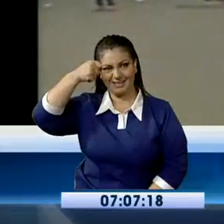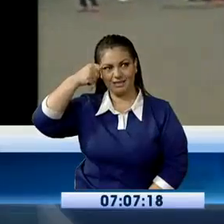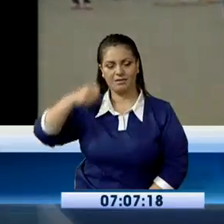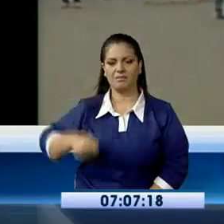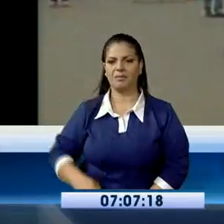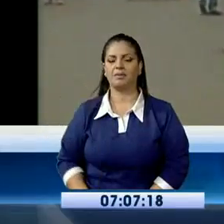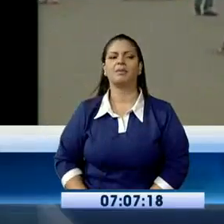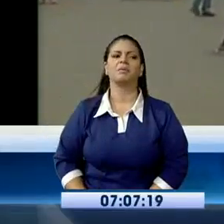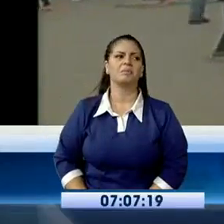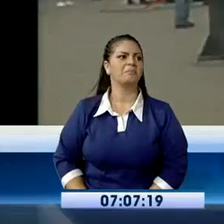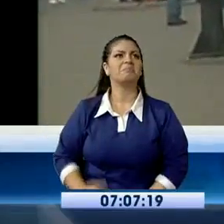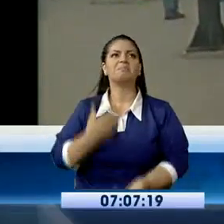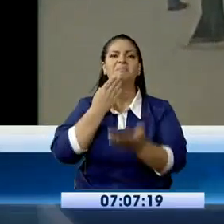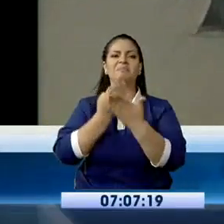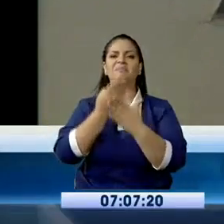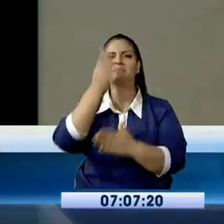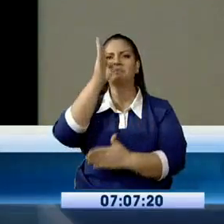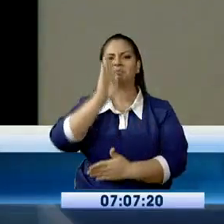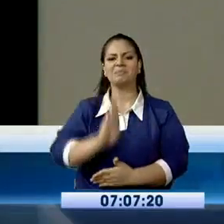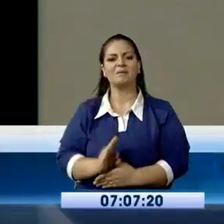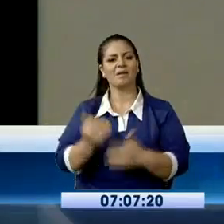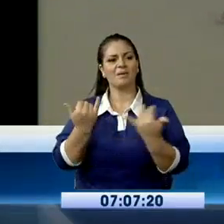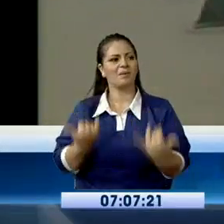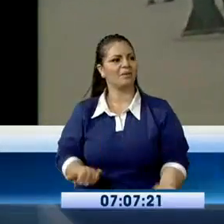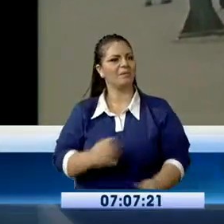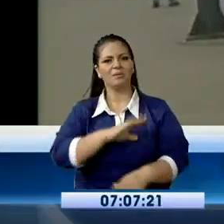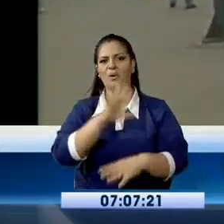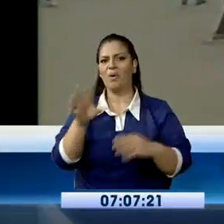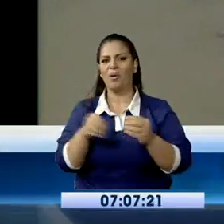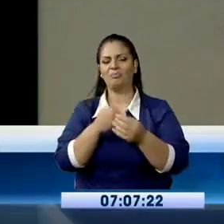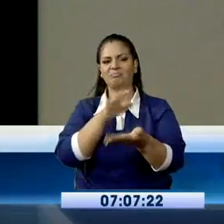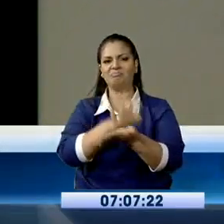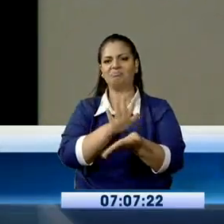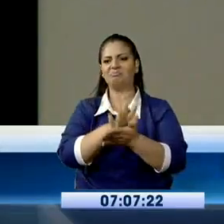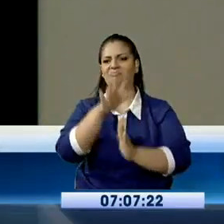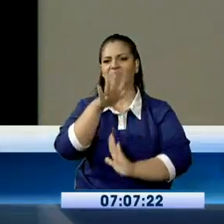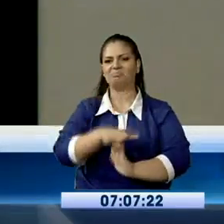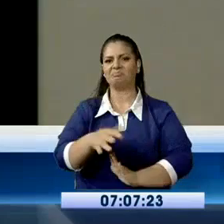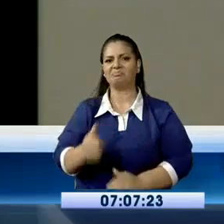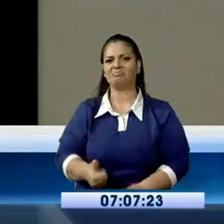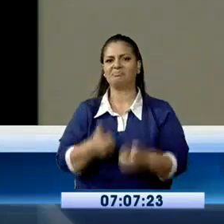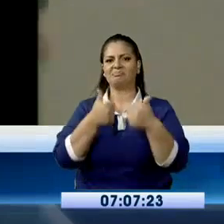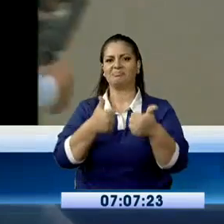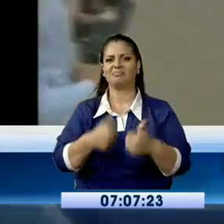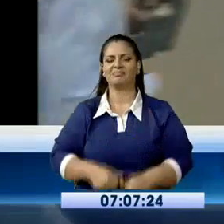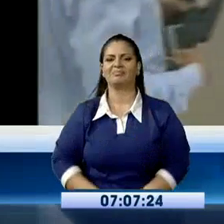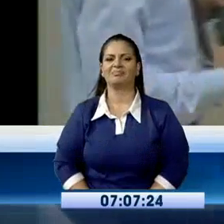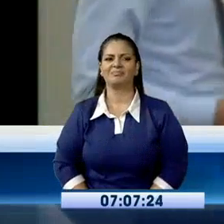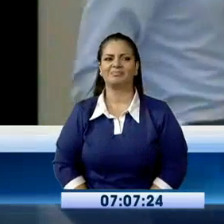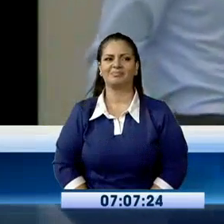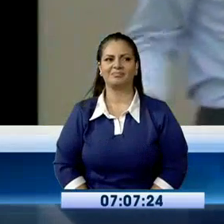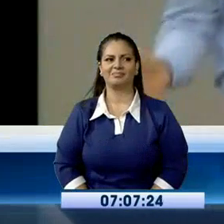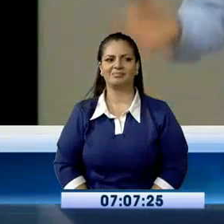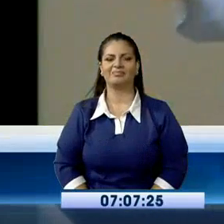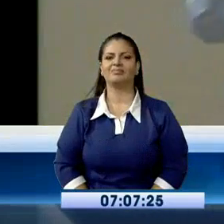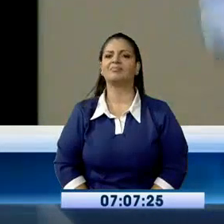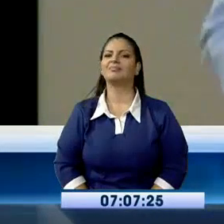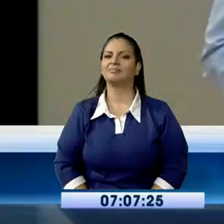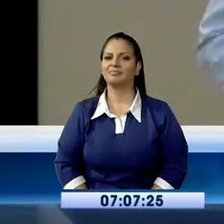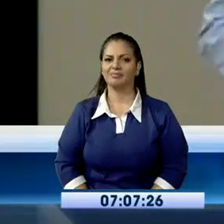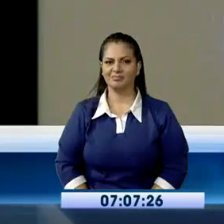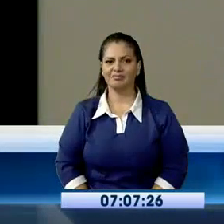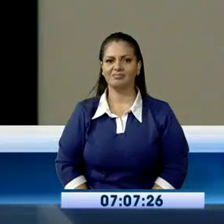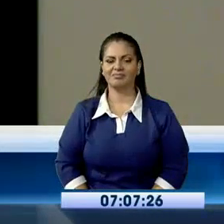ya todo está en tranquilidad. Listo, muchas gracias. Bien, una reacción de parte de la ATM causó también